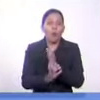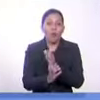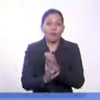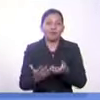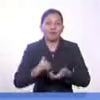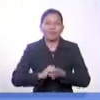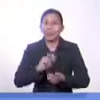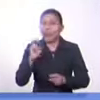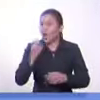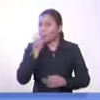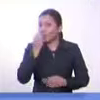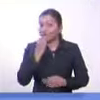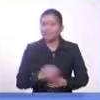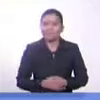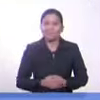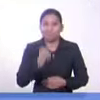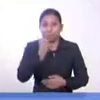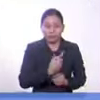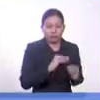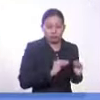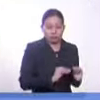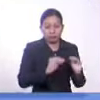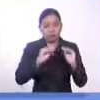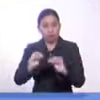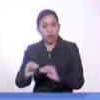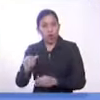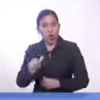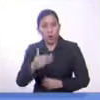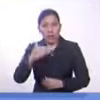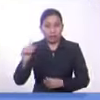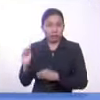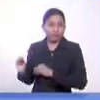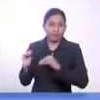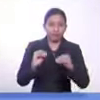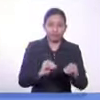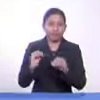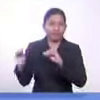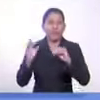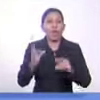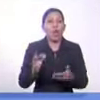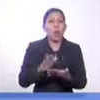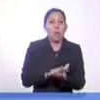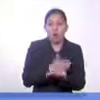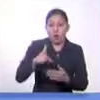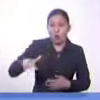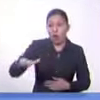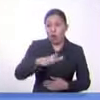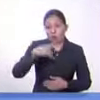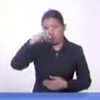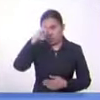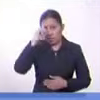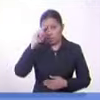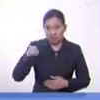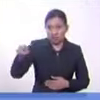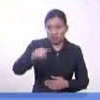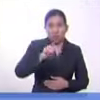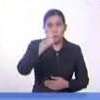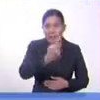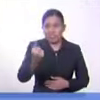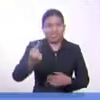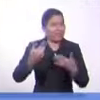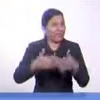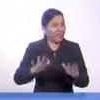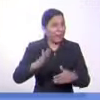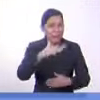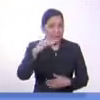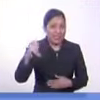comida. Los migrantes, además, tienen que compartir en sus lugares de trabajo con personas de diferentes países. Eso